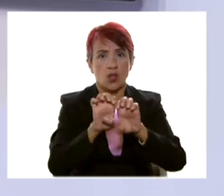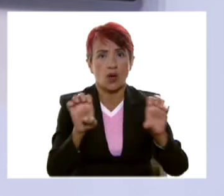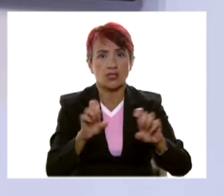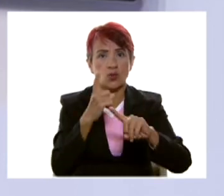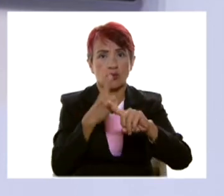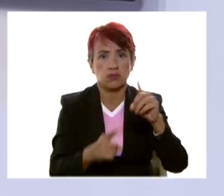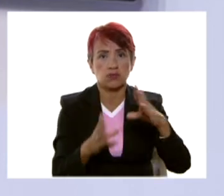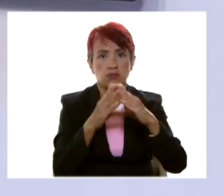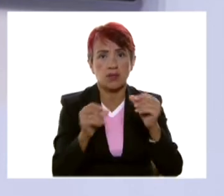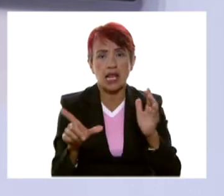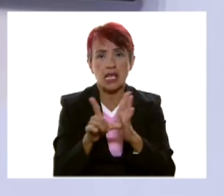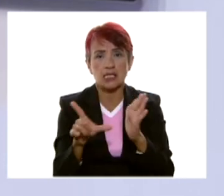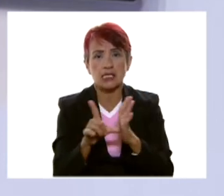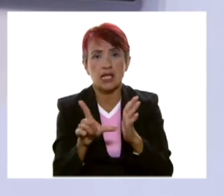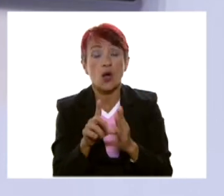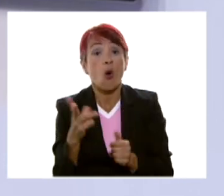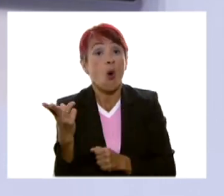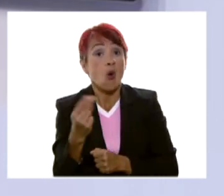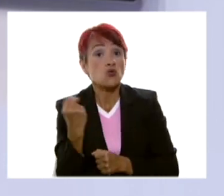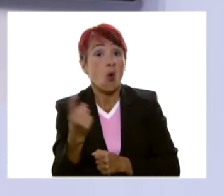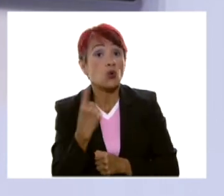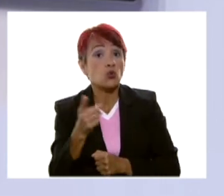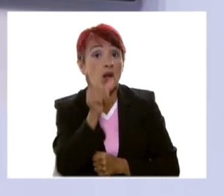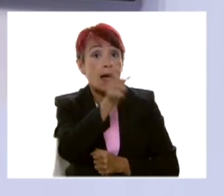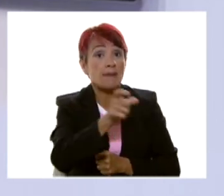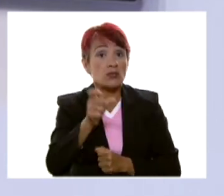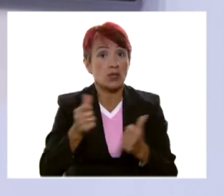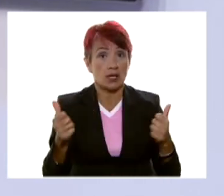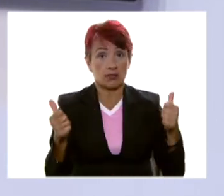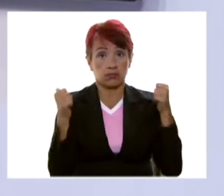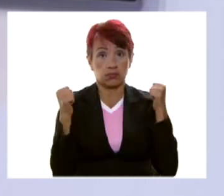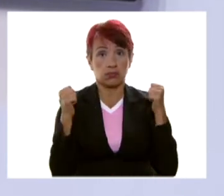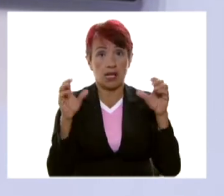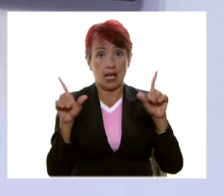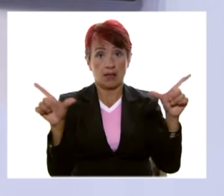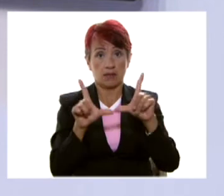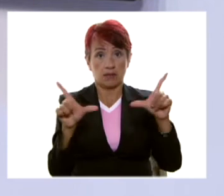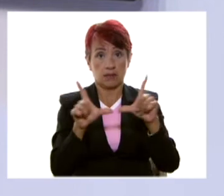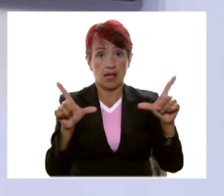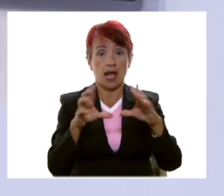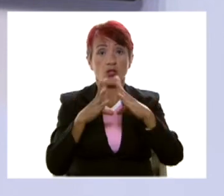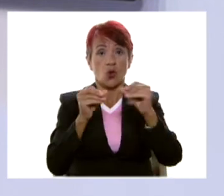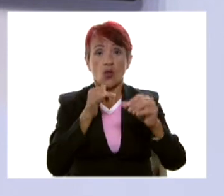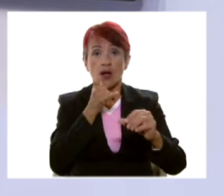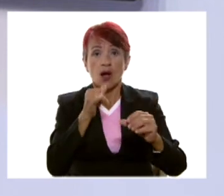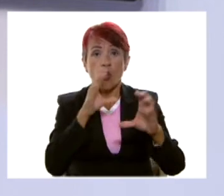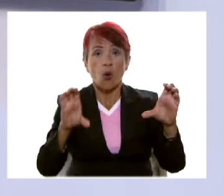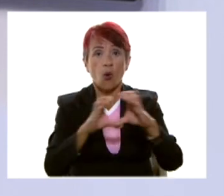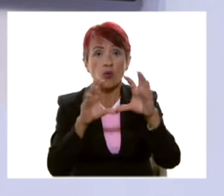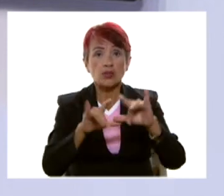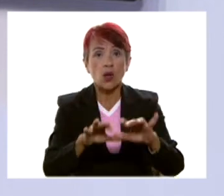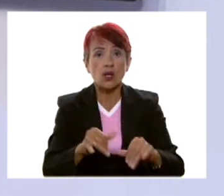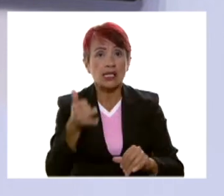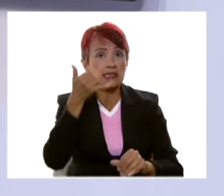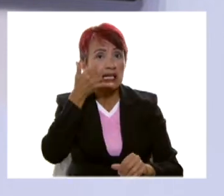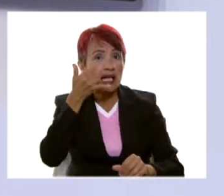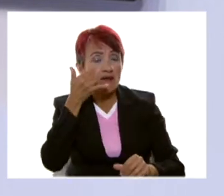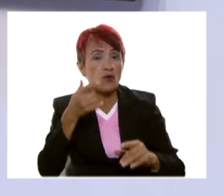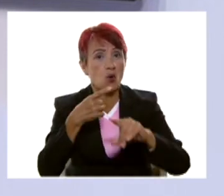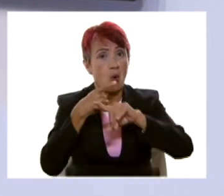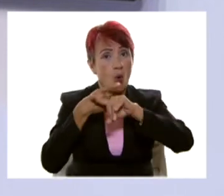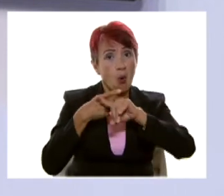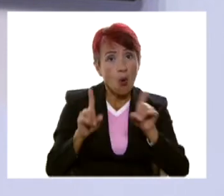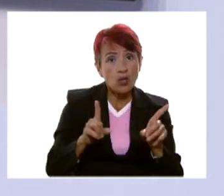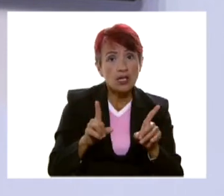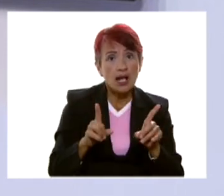ellos conozcan que no siempre todas las personas que están detrás de la pantalla de la computadora, del teléfono celular o de otras redes